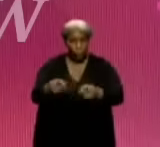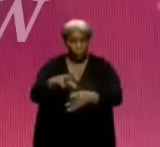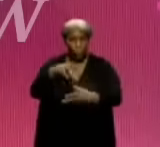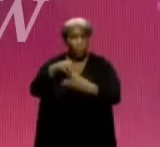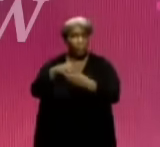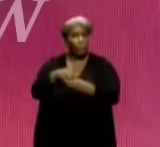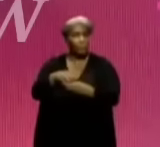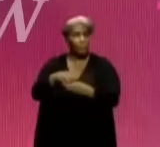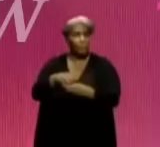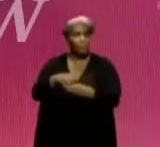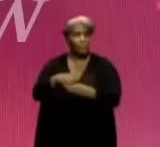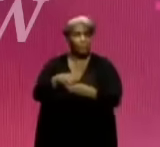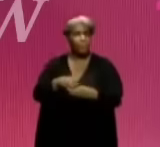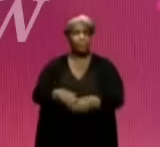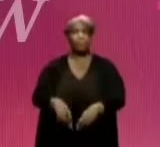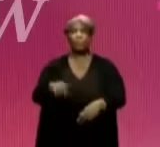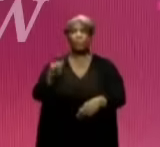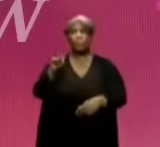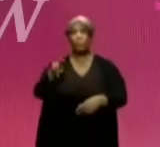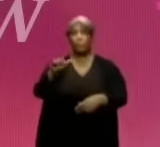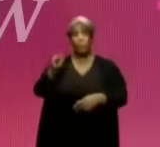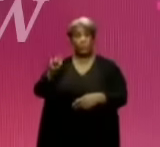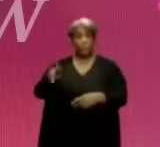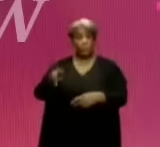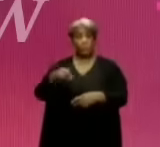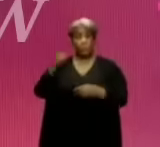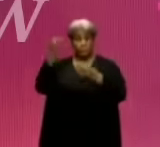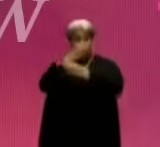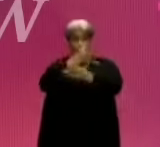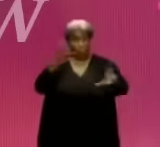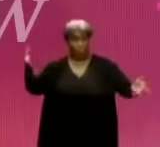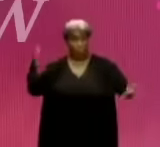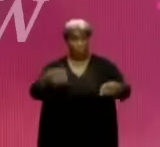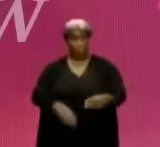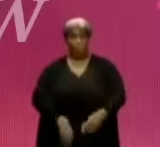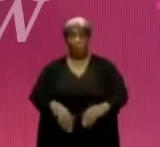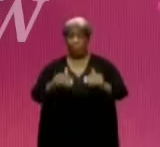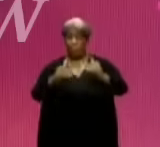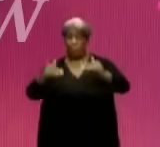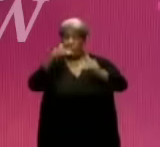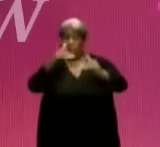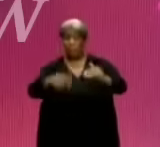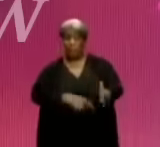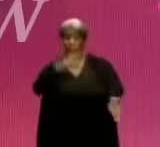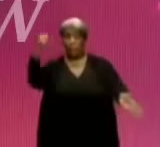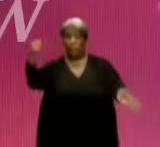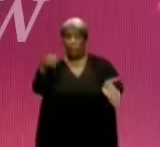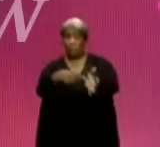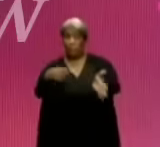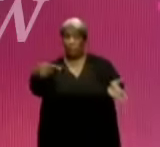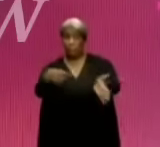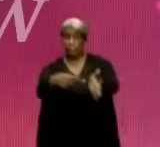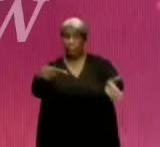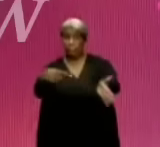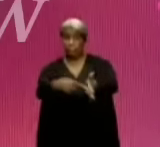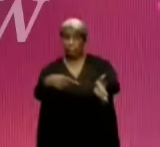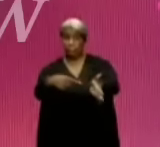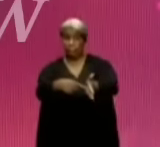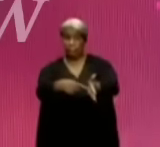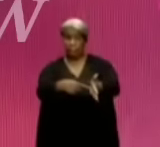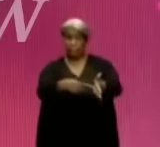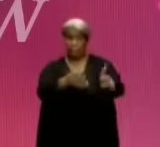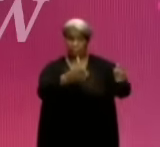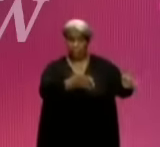un tuit e informó que el nivel de deuda en relación con el PIB, que es el nivel desde el punto de vista relativo, que tenemos